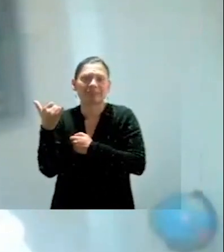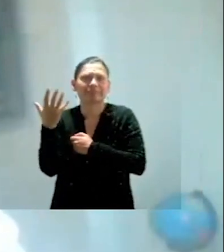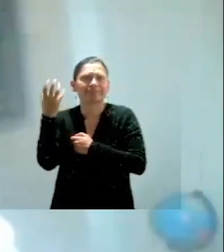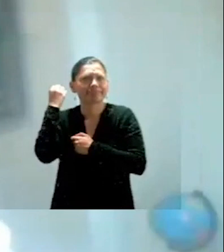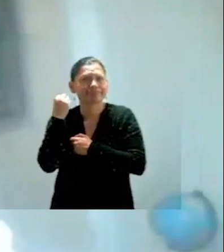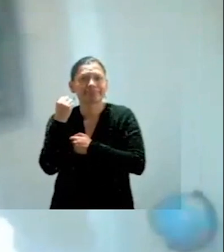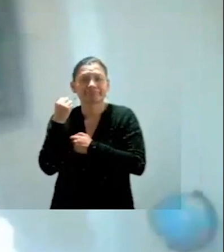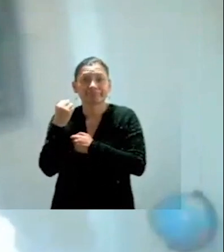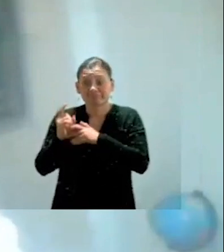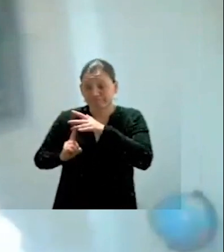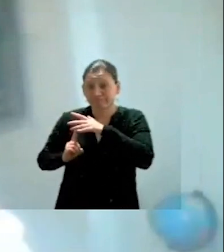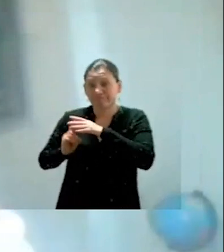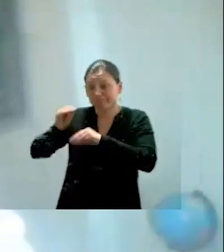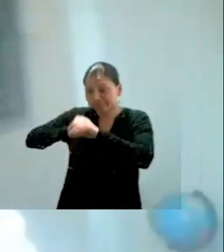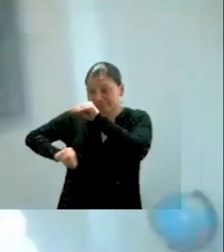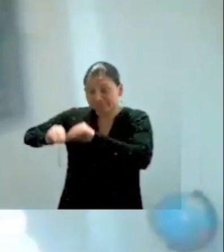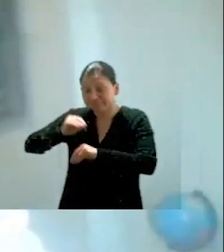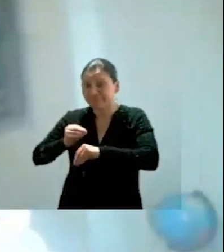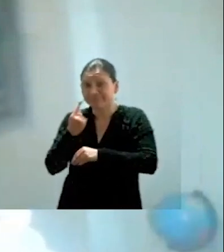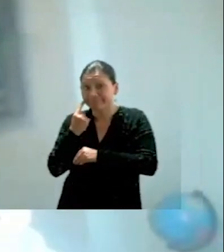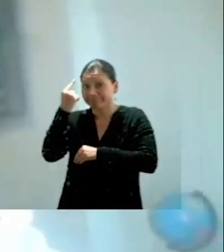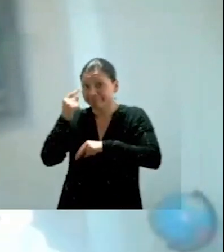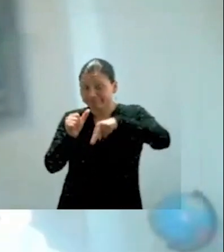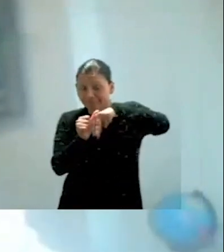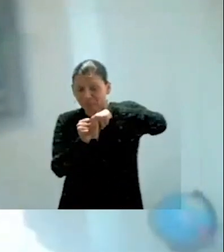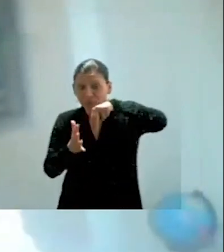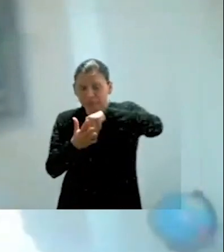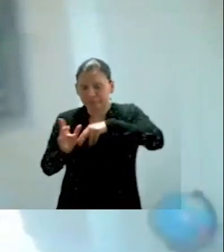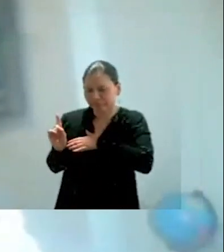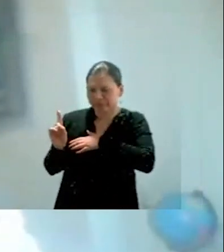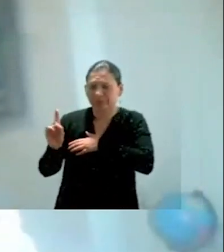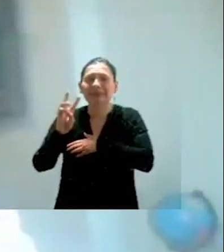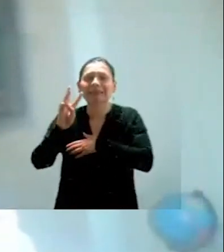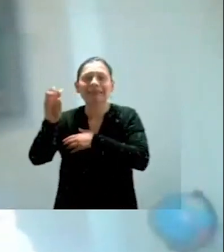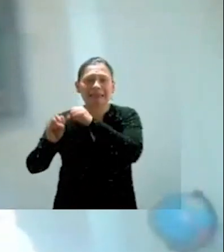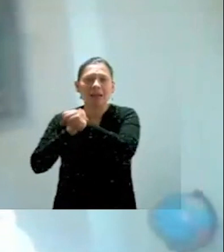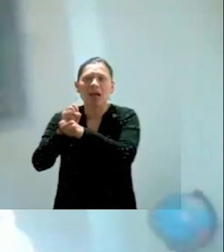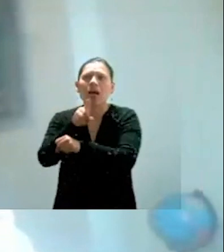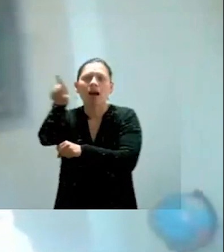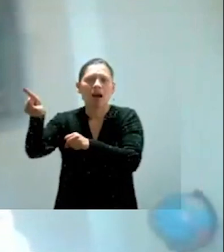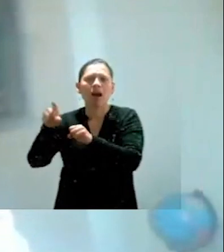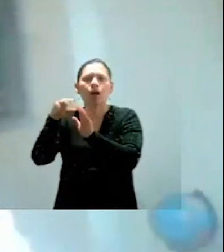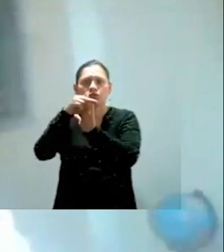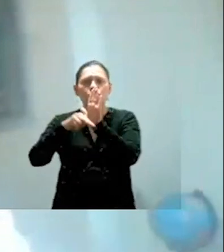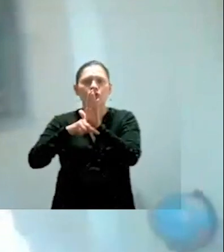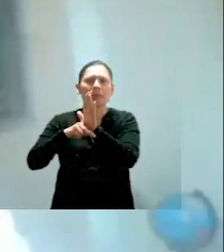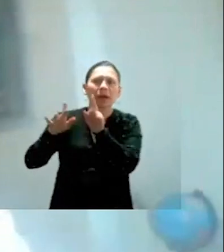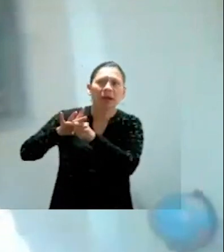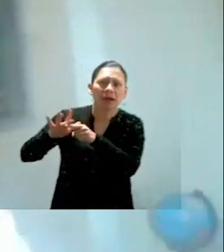Pero bueno, no todo está mal. Yo sigo enamorada de la tutela. En alguna ocasión, cuando